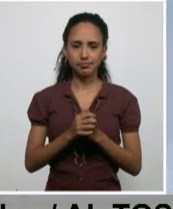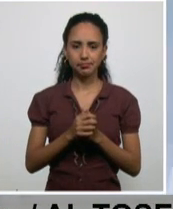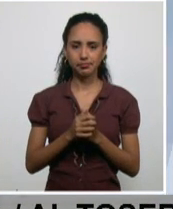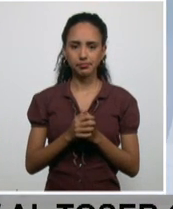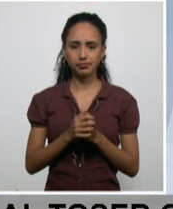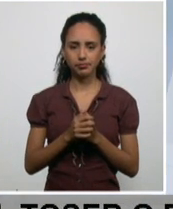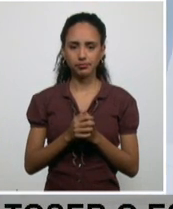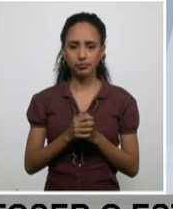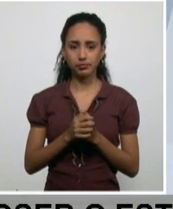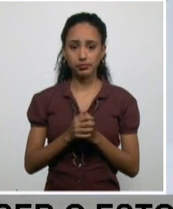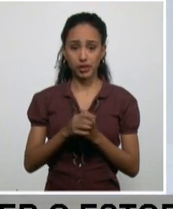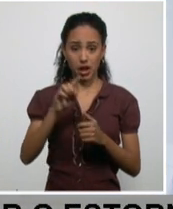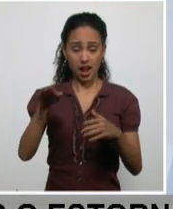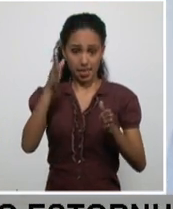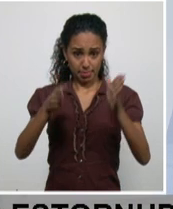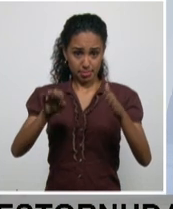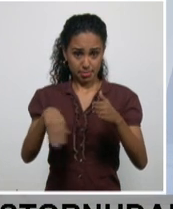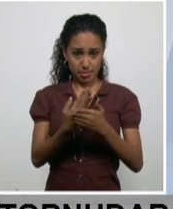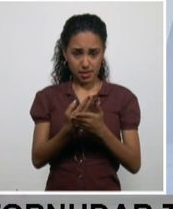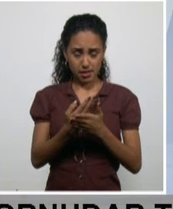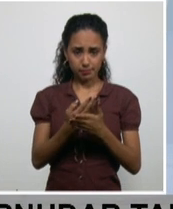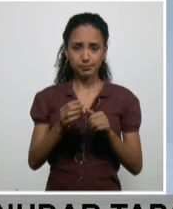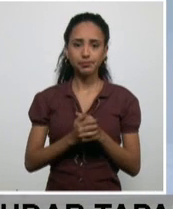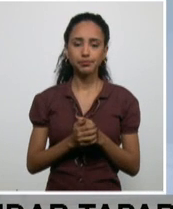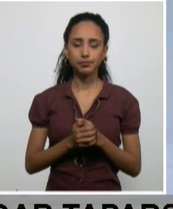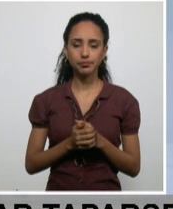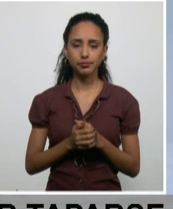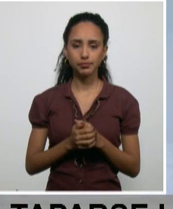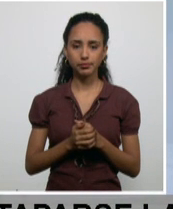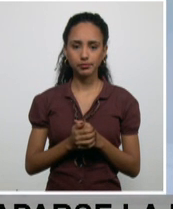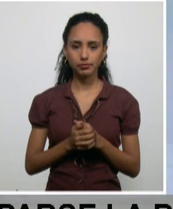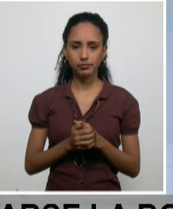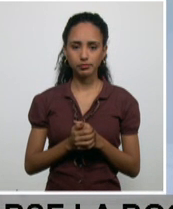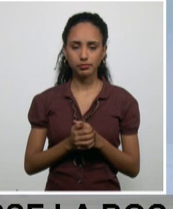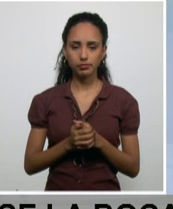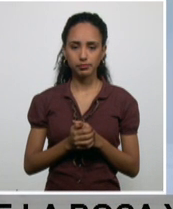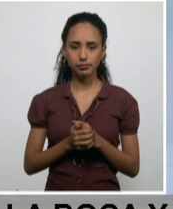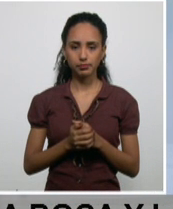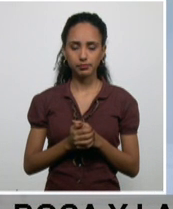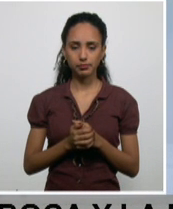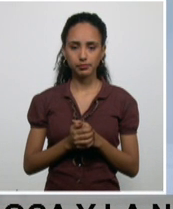acumuladas y en el día, pues indiscutiblemente fueron